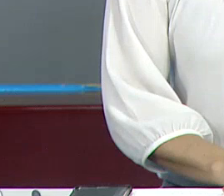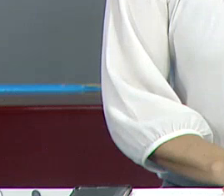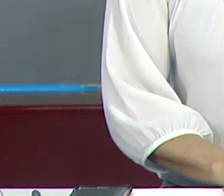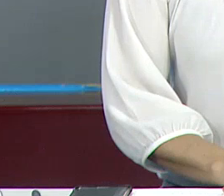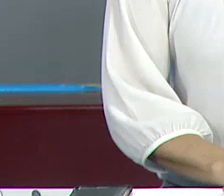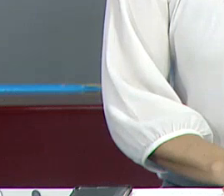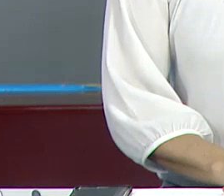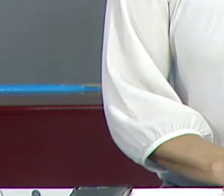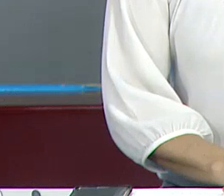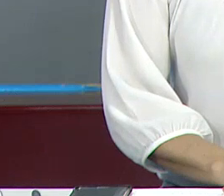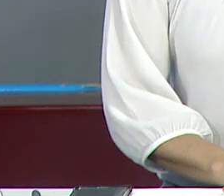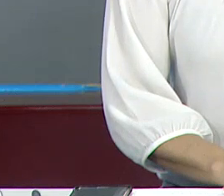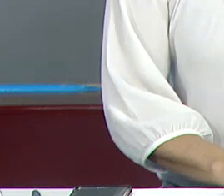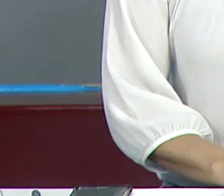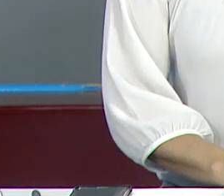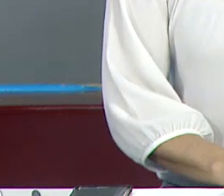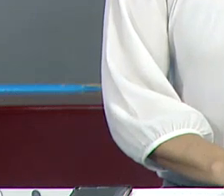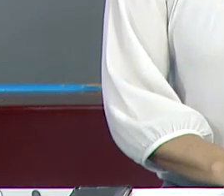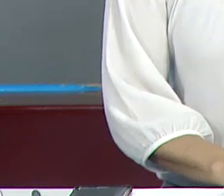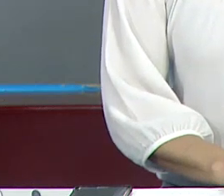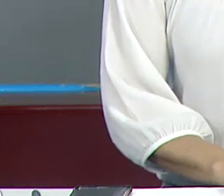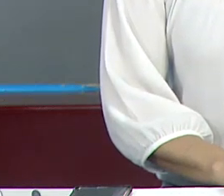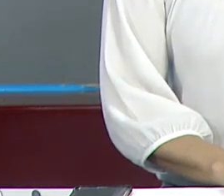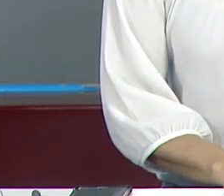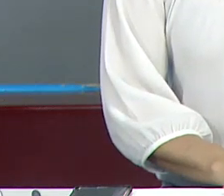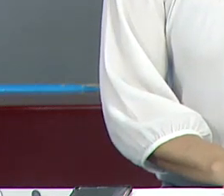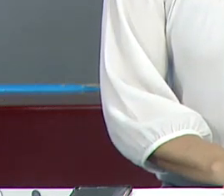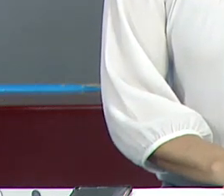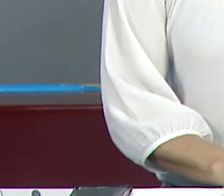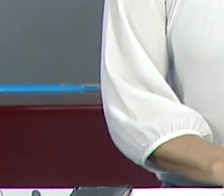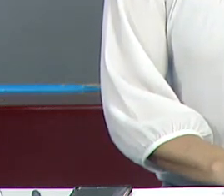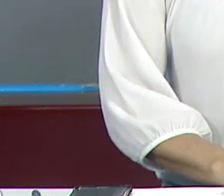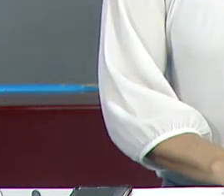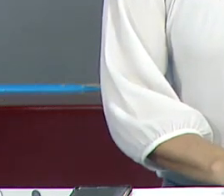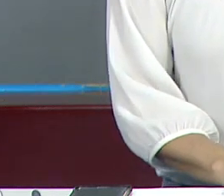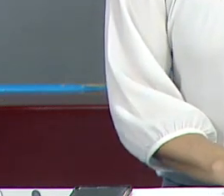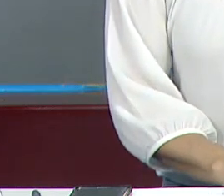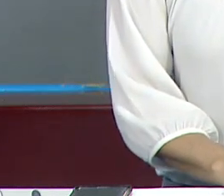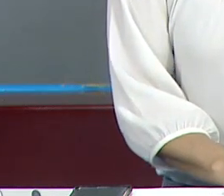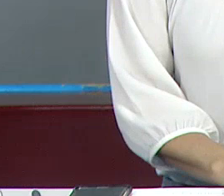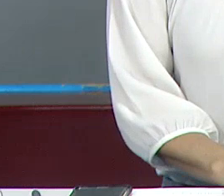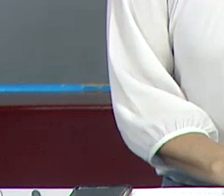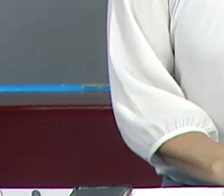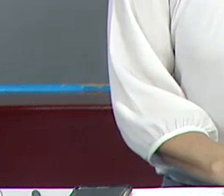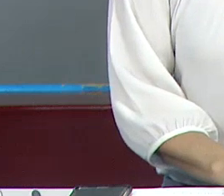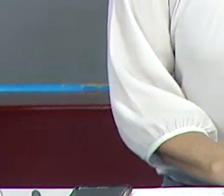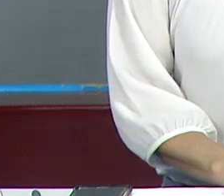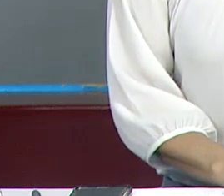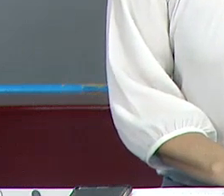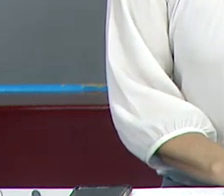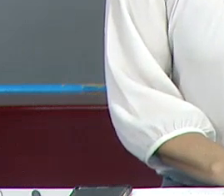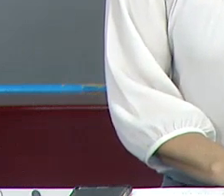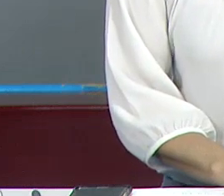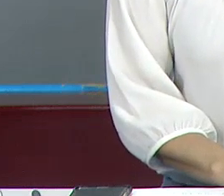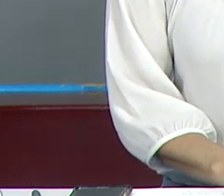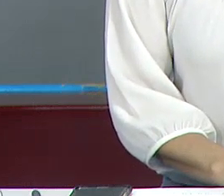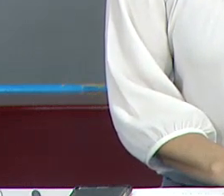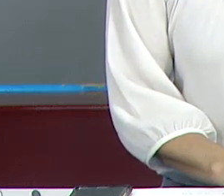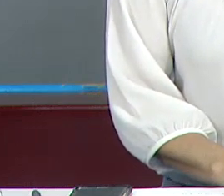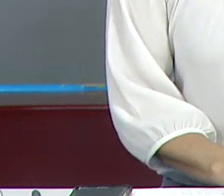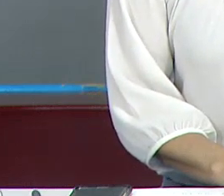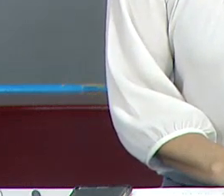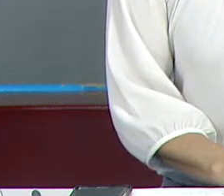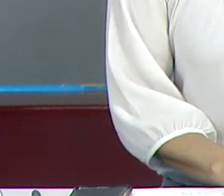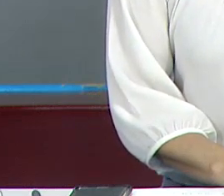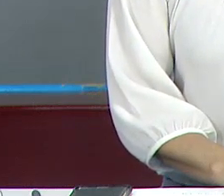bus de transporte público en Babahoyo, capital de la provincia de Los Ríos. El liviano vehículo desapareció del lugar mientras el